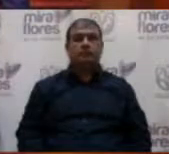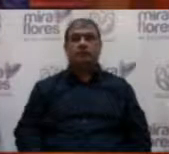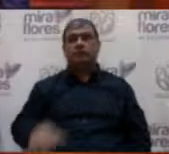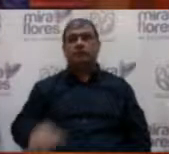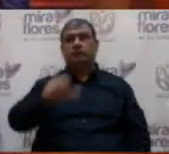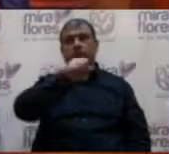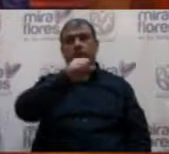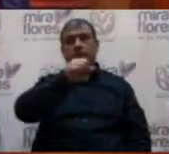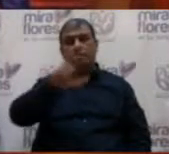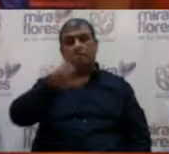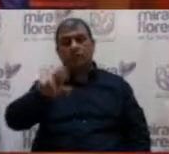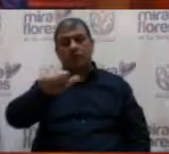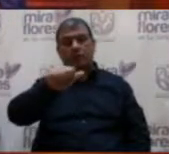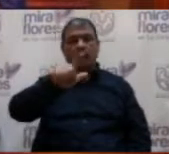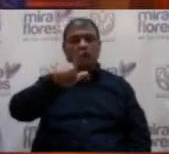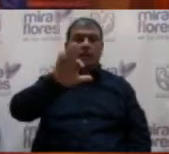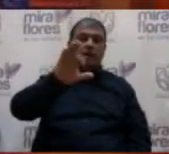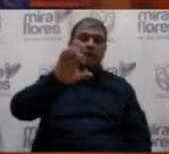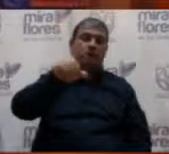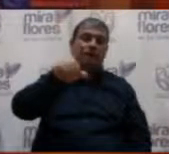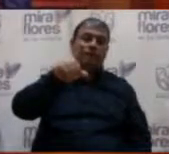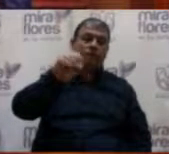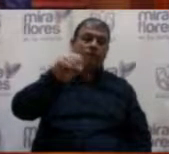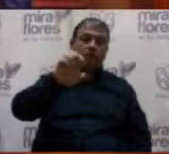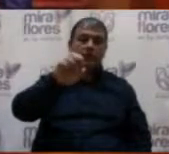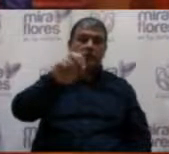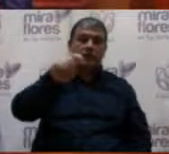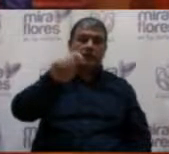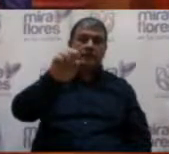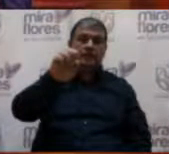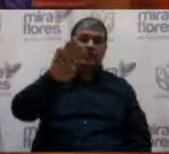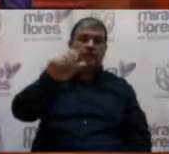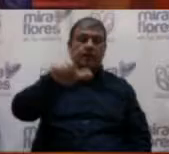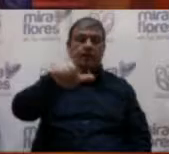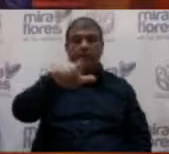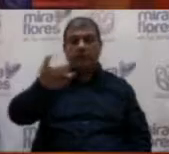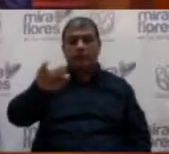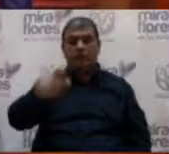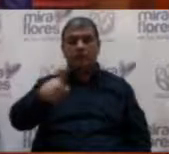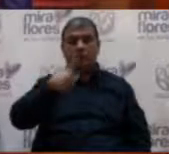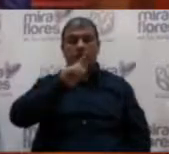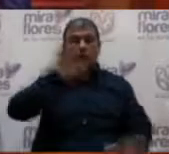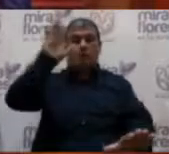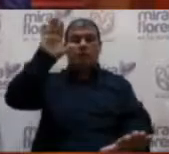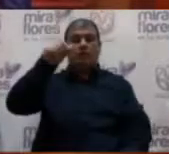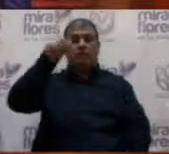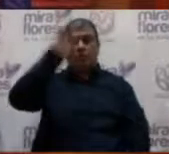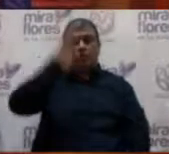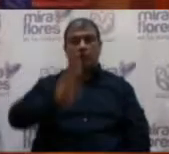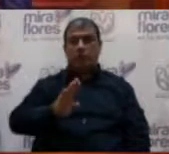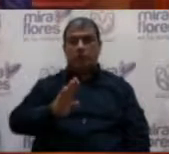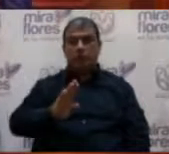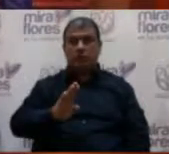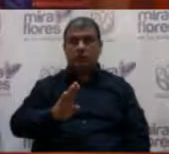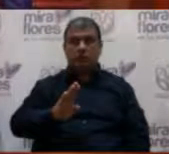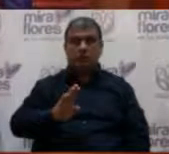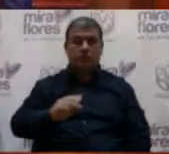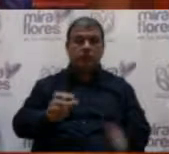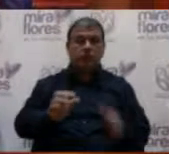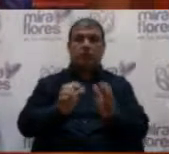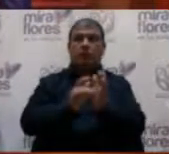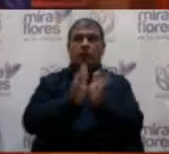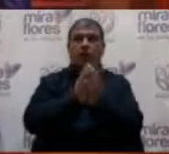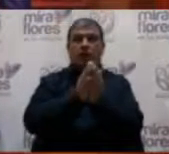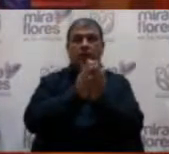Señor Alfredo Esteban Lee Gabriel, jura usted por Dios y por estos santos